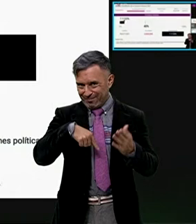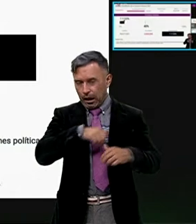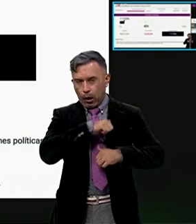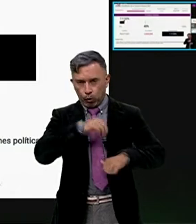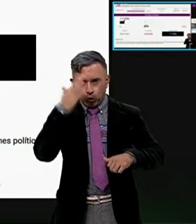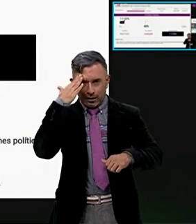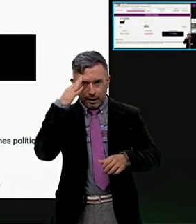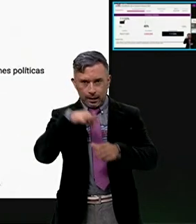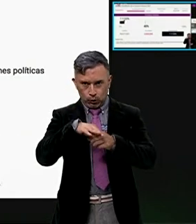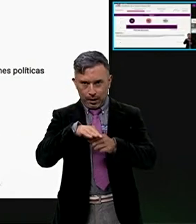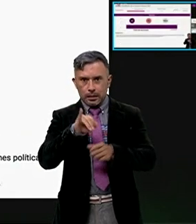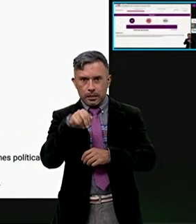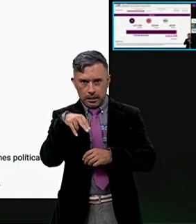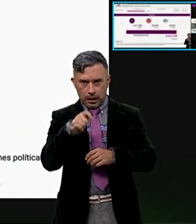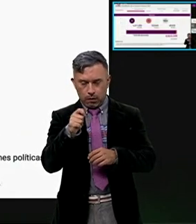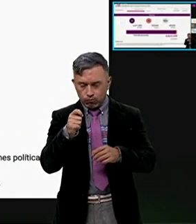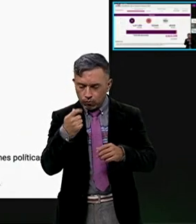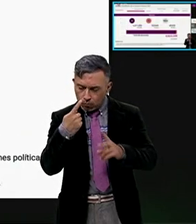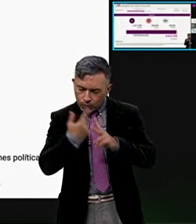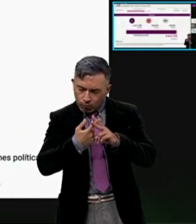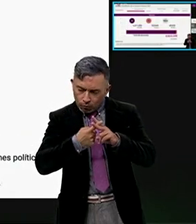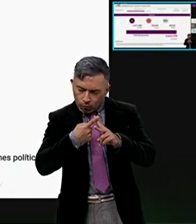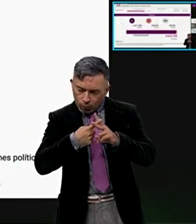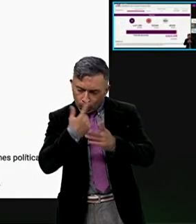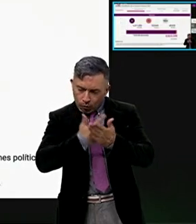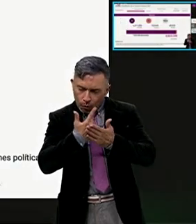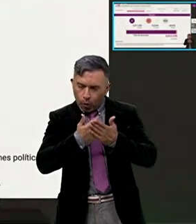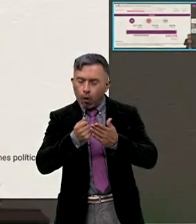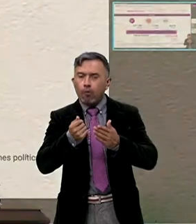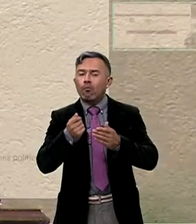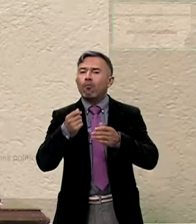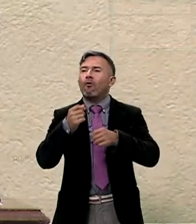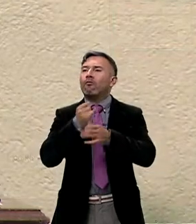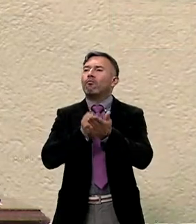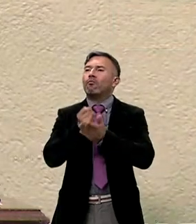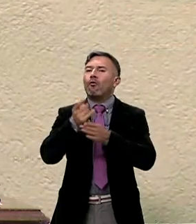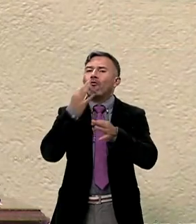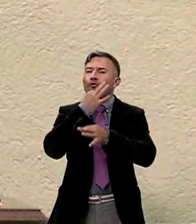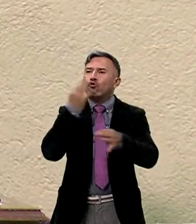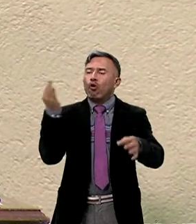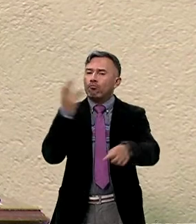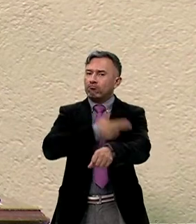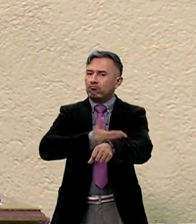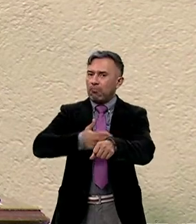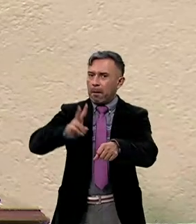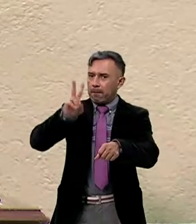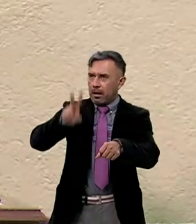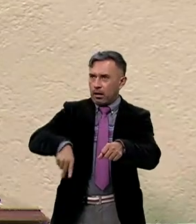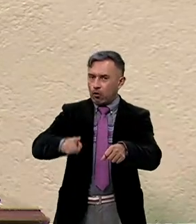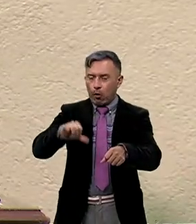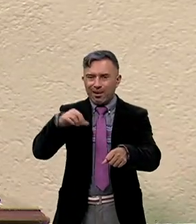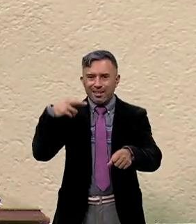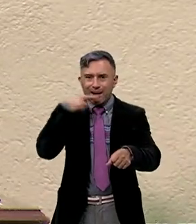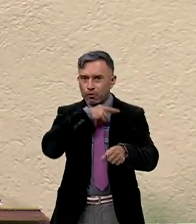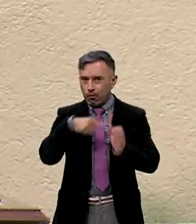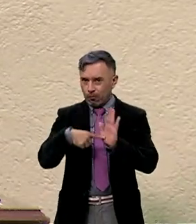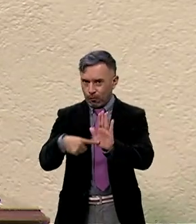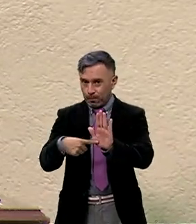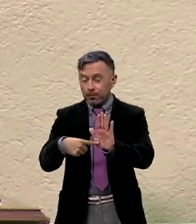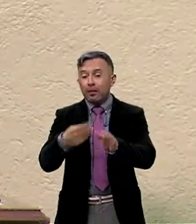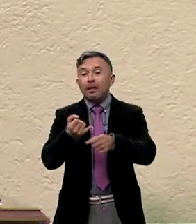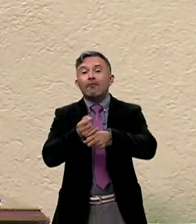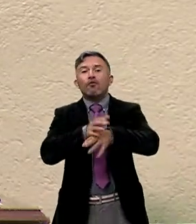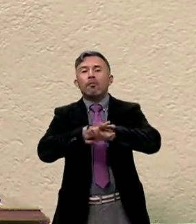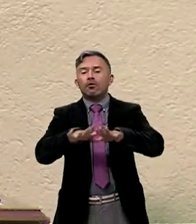electoral para proporcionar información oportuna y veraz a la ciudadanía la información se encuentra disponible para